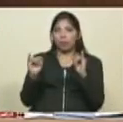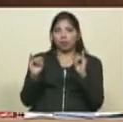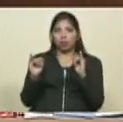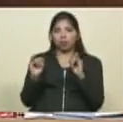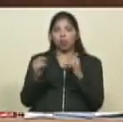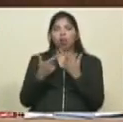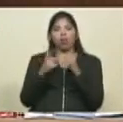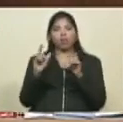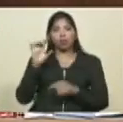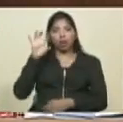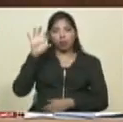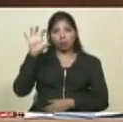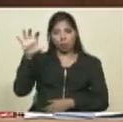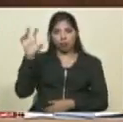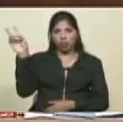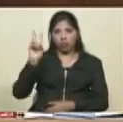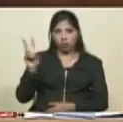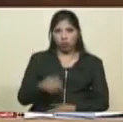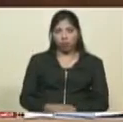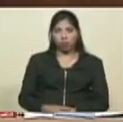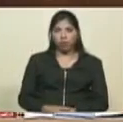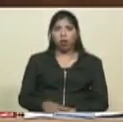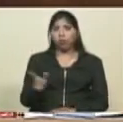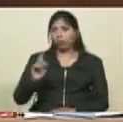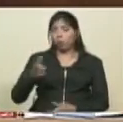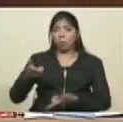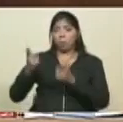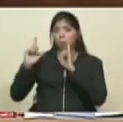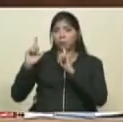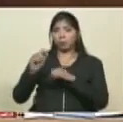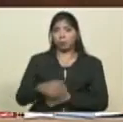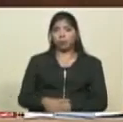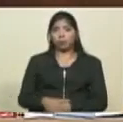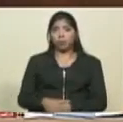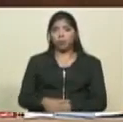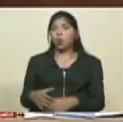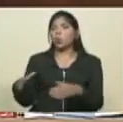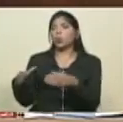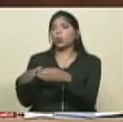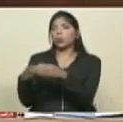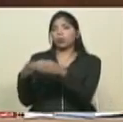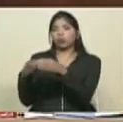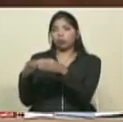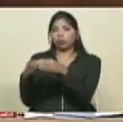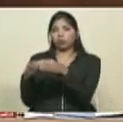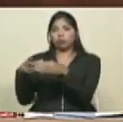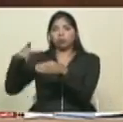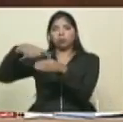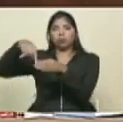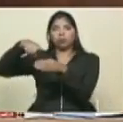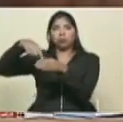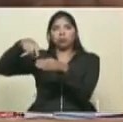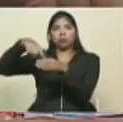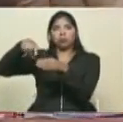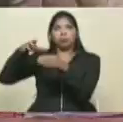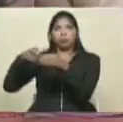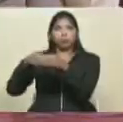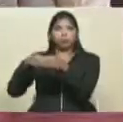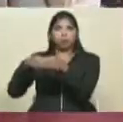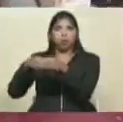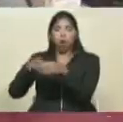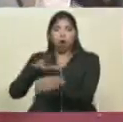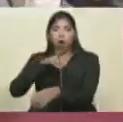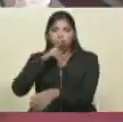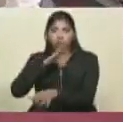Venezuela. No permitiremos que un puñado que de forma servil y